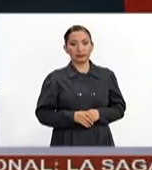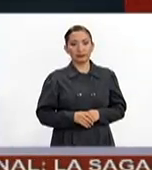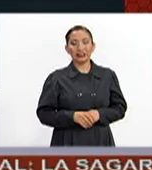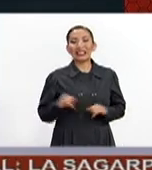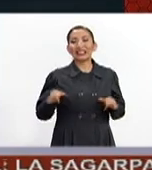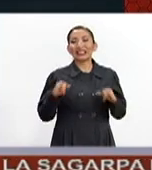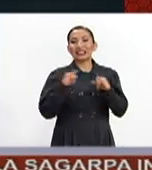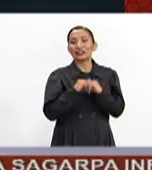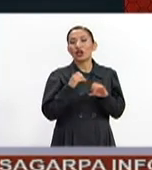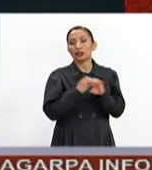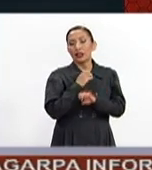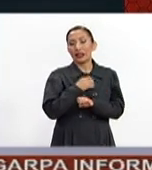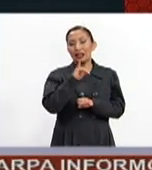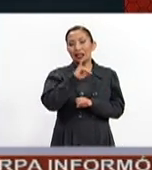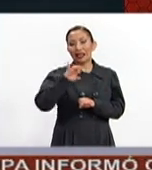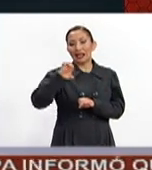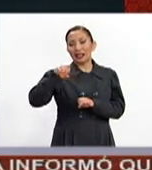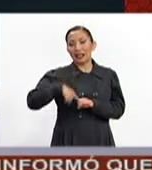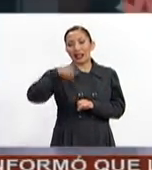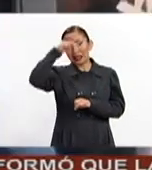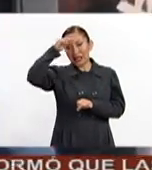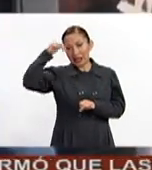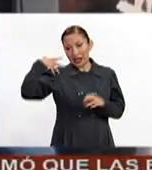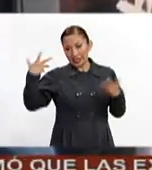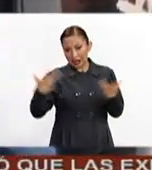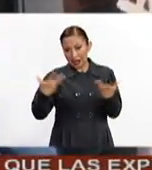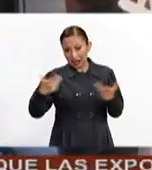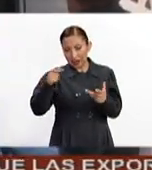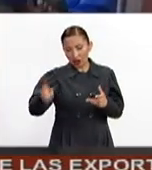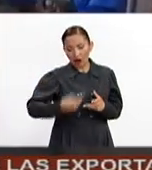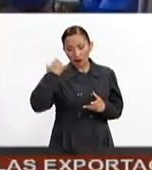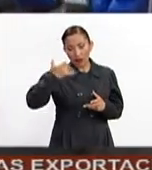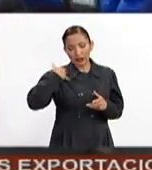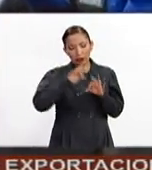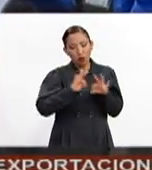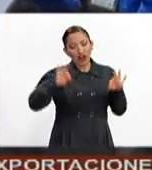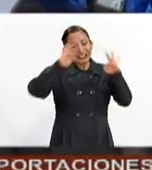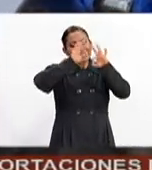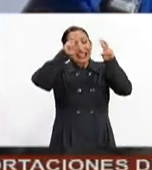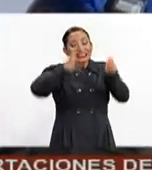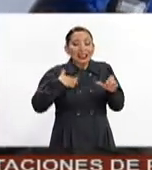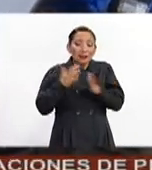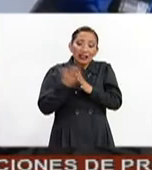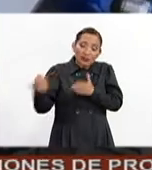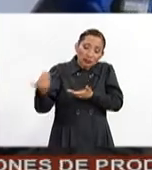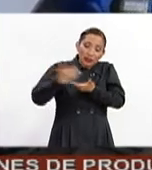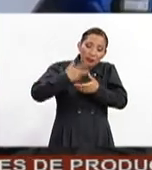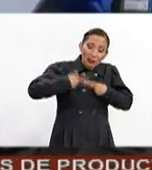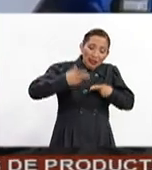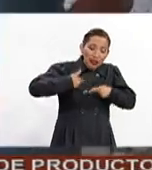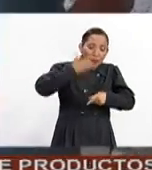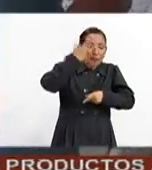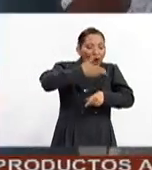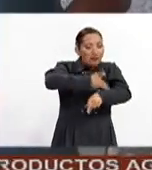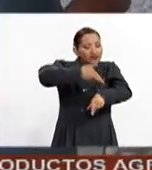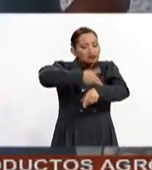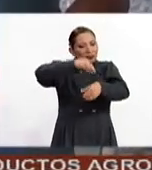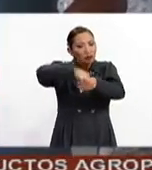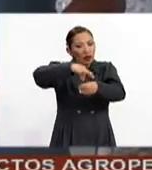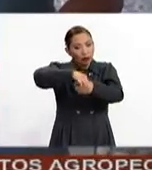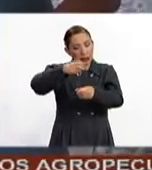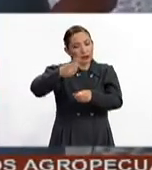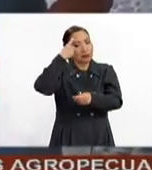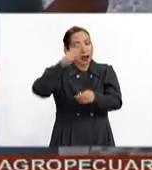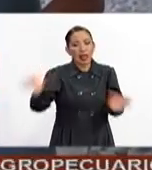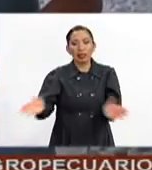El Instituto Estatal Electoral de Nayarit realizó la conferencia La Importancia de la Participación Ciudadana en los Procesos Electorales. Esto